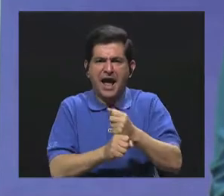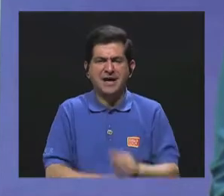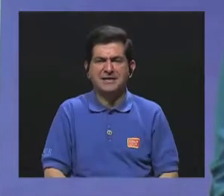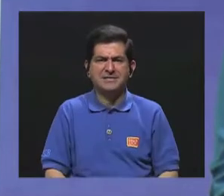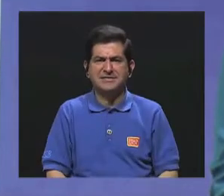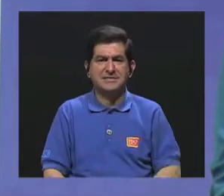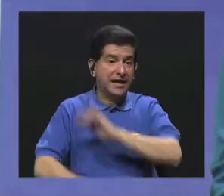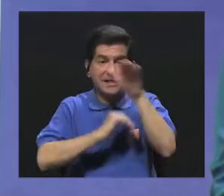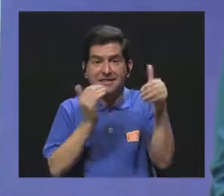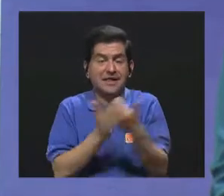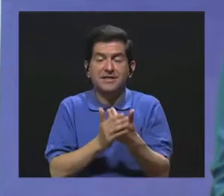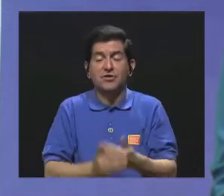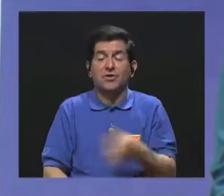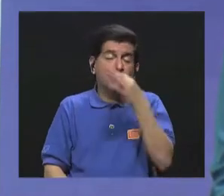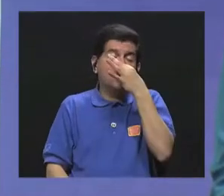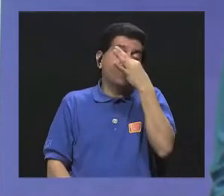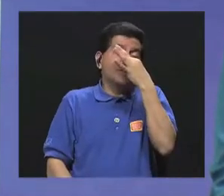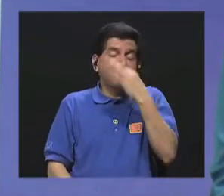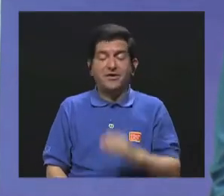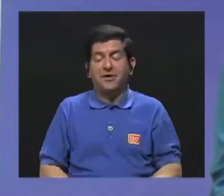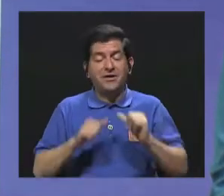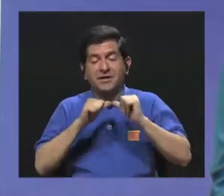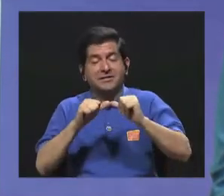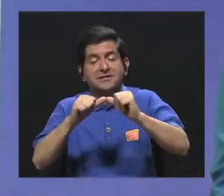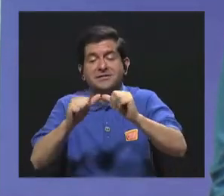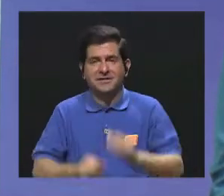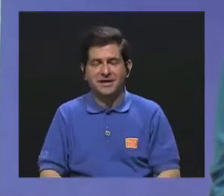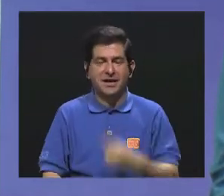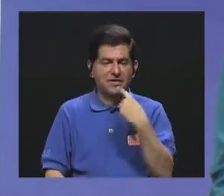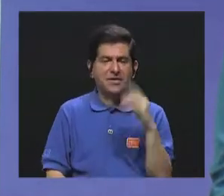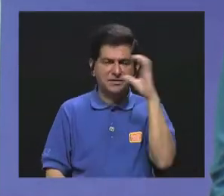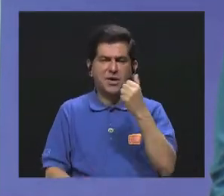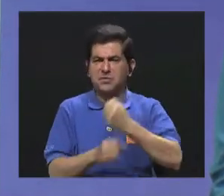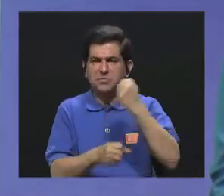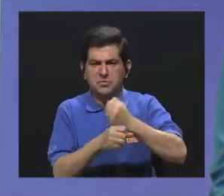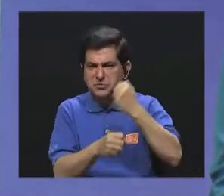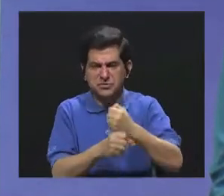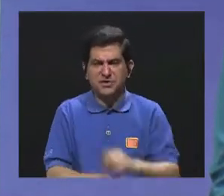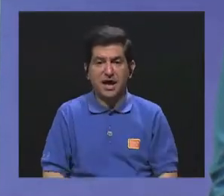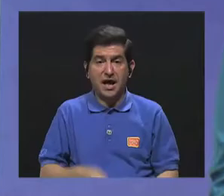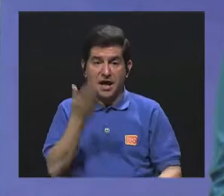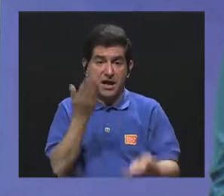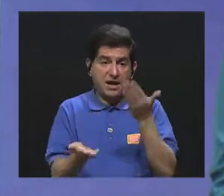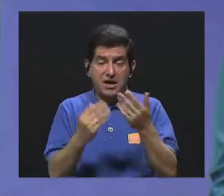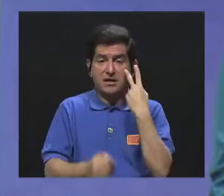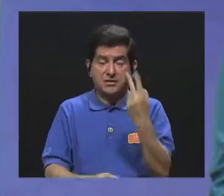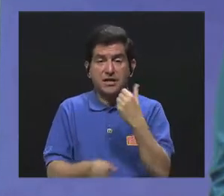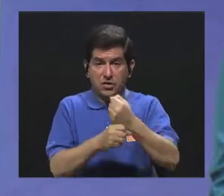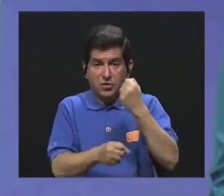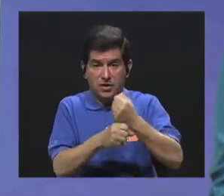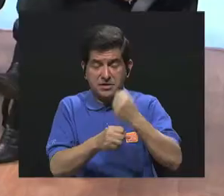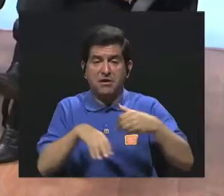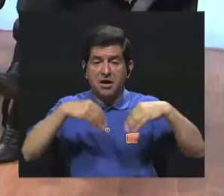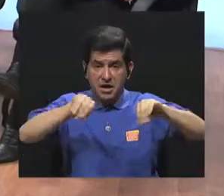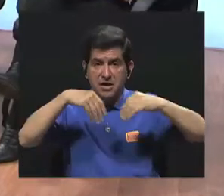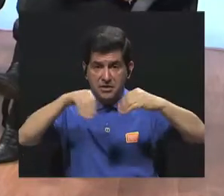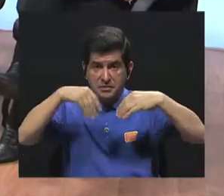casa, se enamora, va, sigue, no sé qué. Dice, voy a buscar trabajo, va y de repente lo ves trabajando,